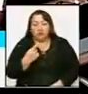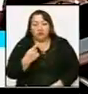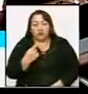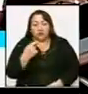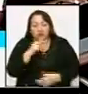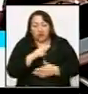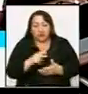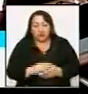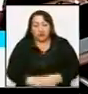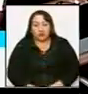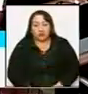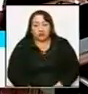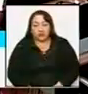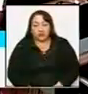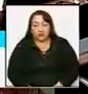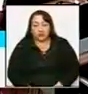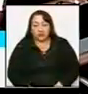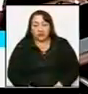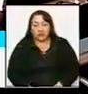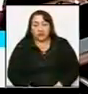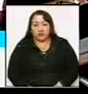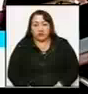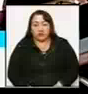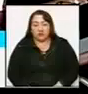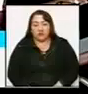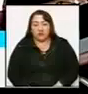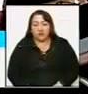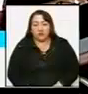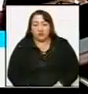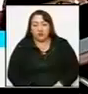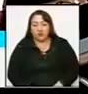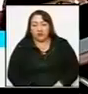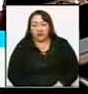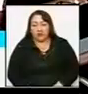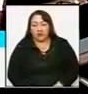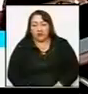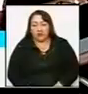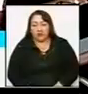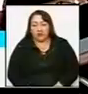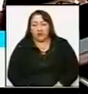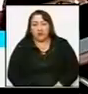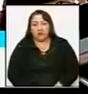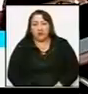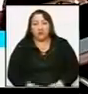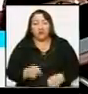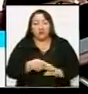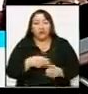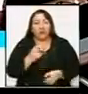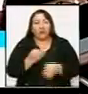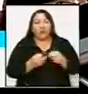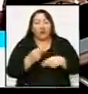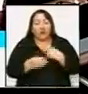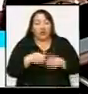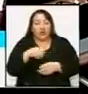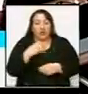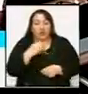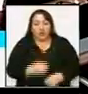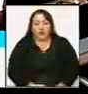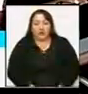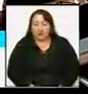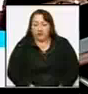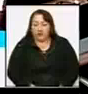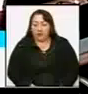a leer la parte de desafiliaciones y renuncias, como dice el Jurado Nacional de Elecciones, y